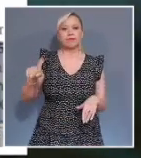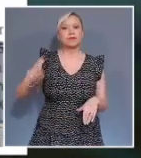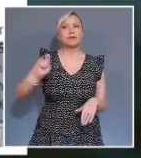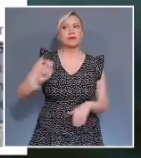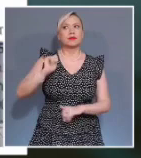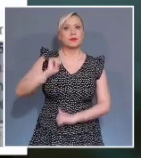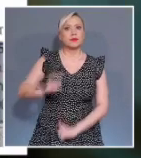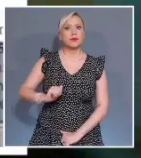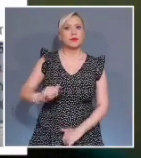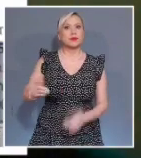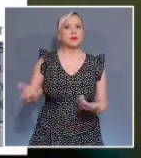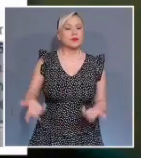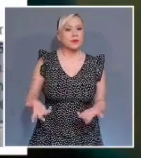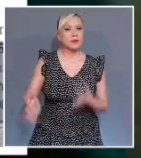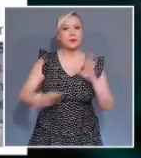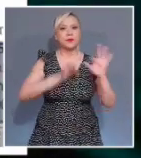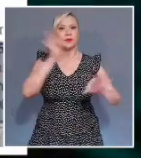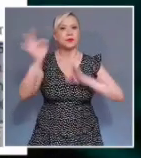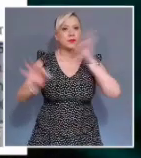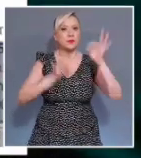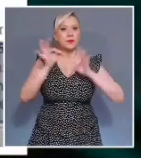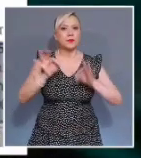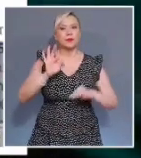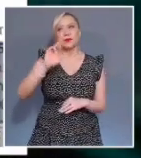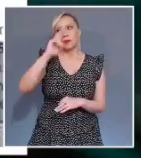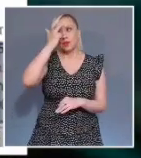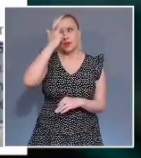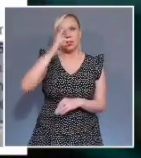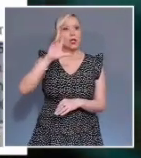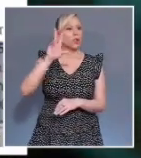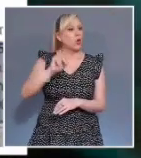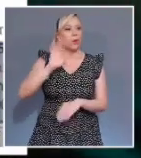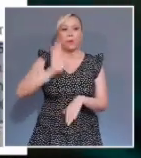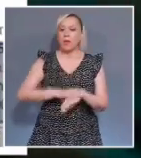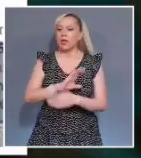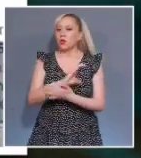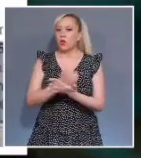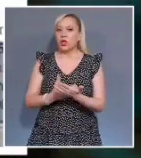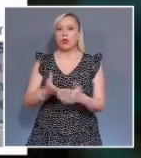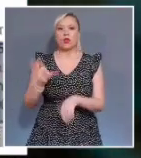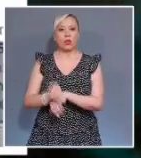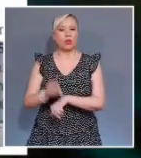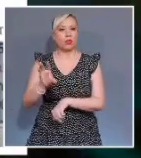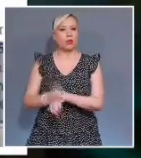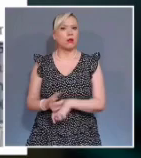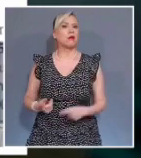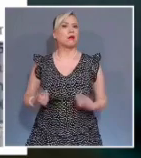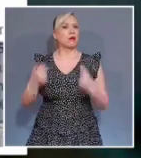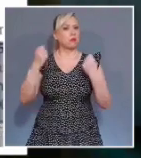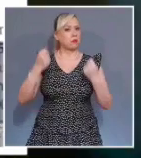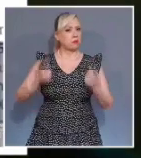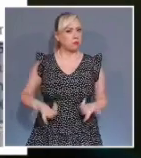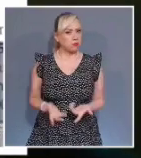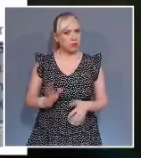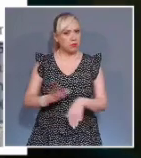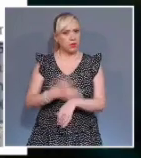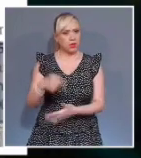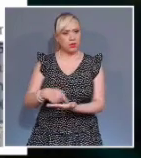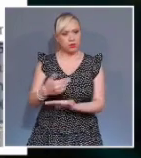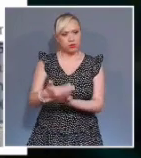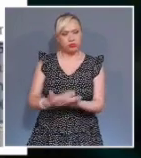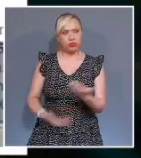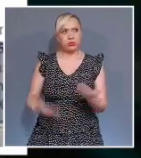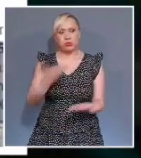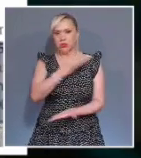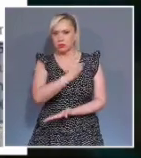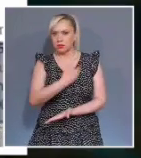campaña de no emitir más concesiones. Está el compromiso en los 100 compromisos del Ejecutivo y pues